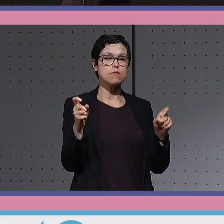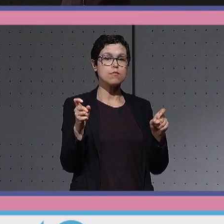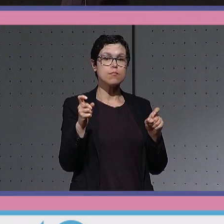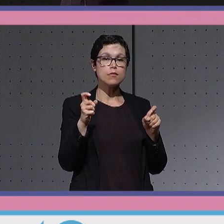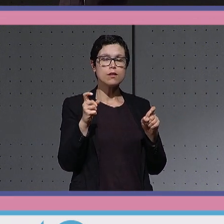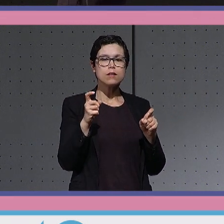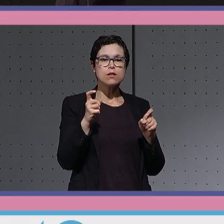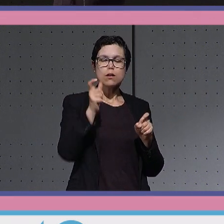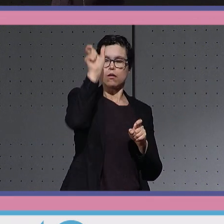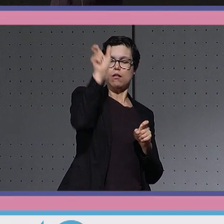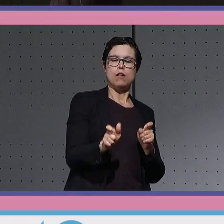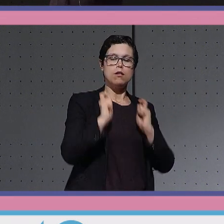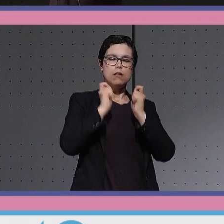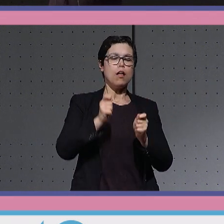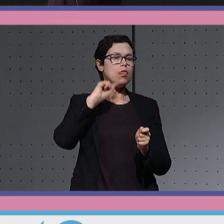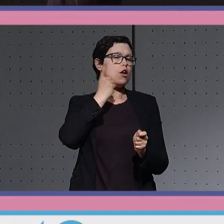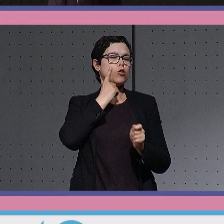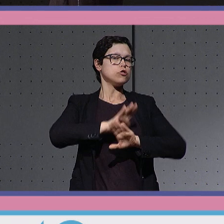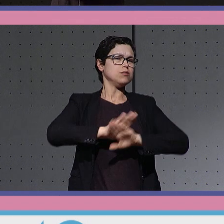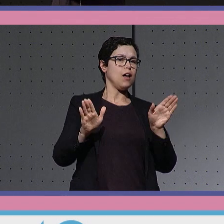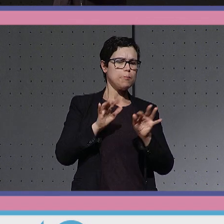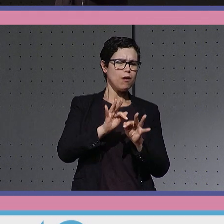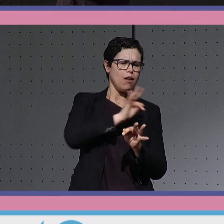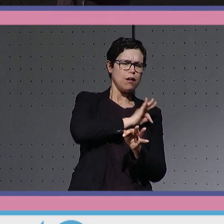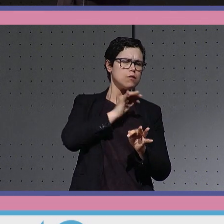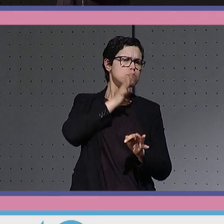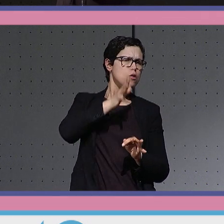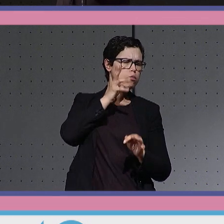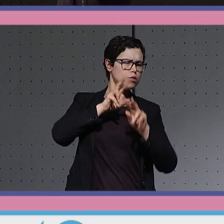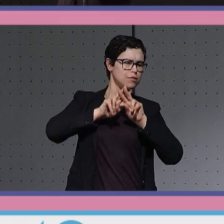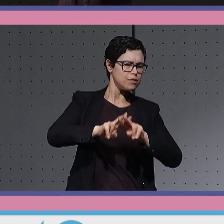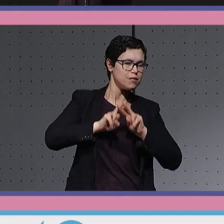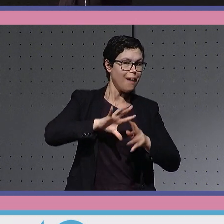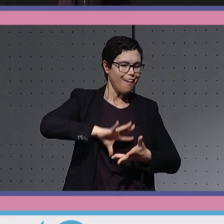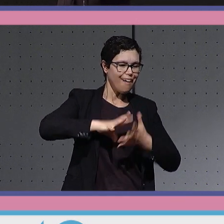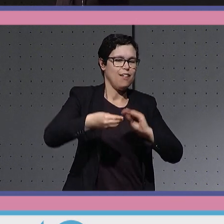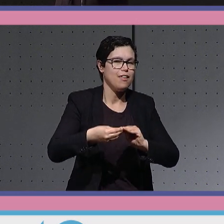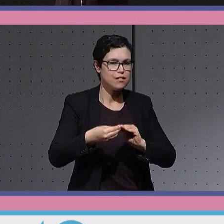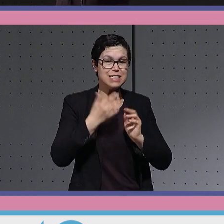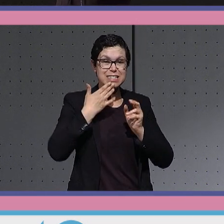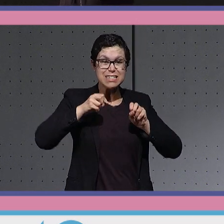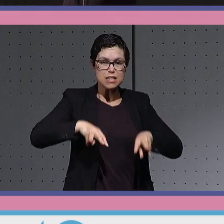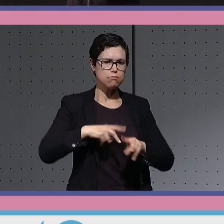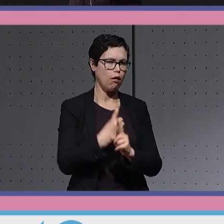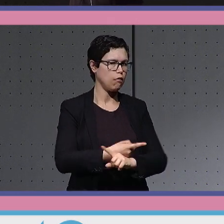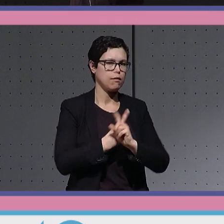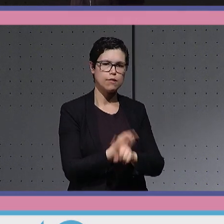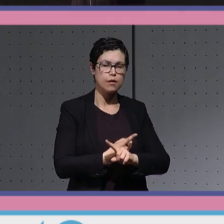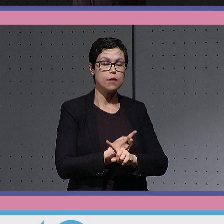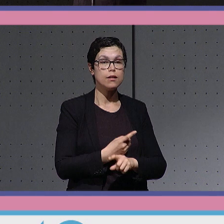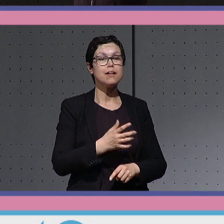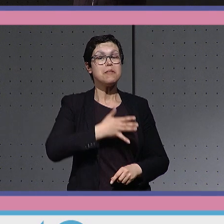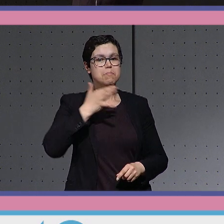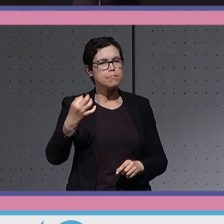las causas va a ser mucho más complicado poder tener tratamientos personalizados y ser optimistas